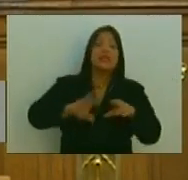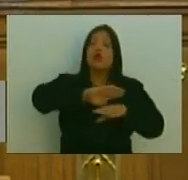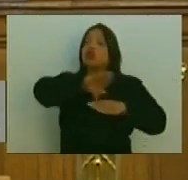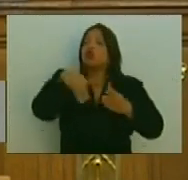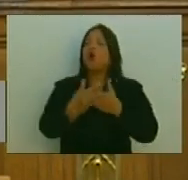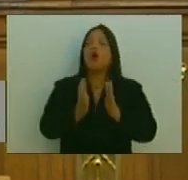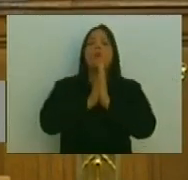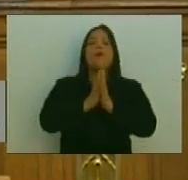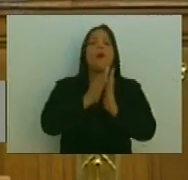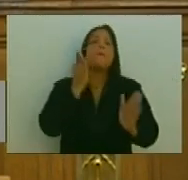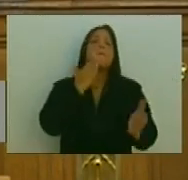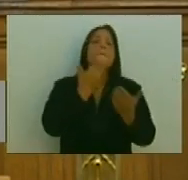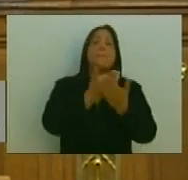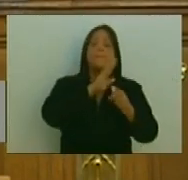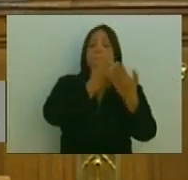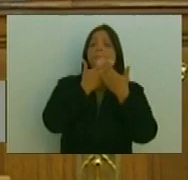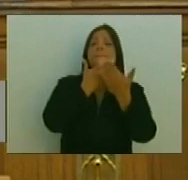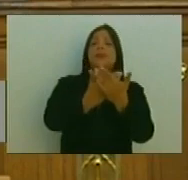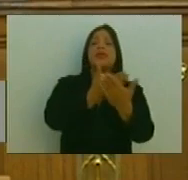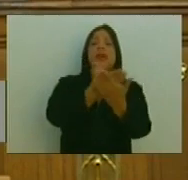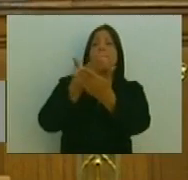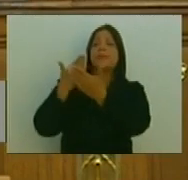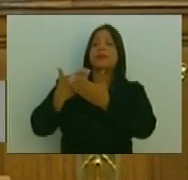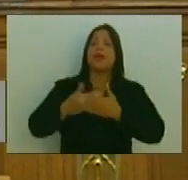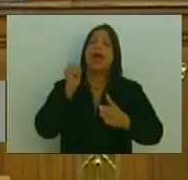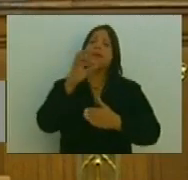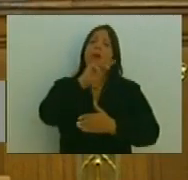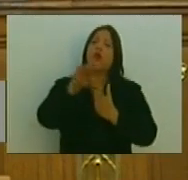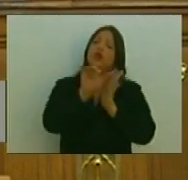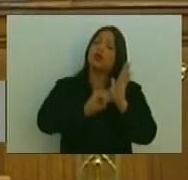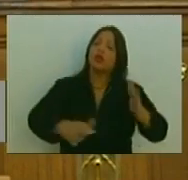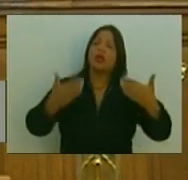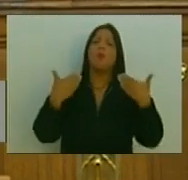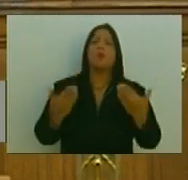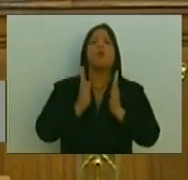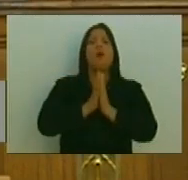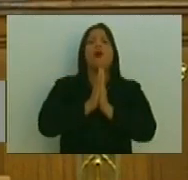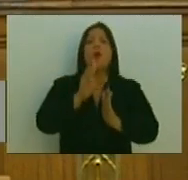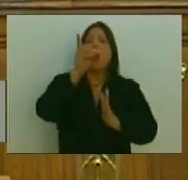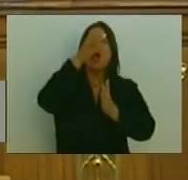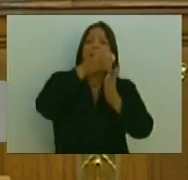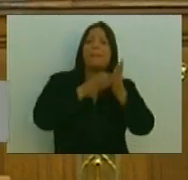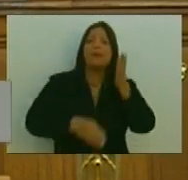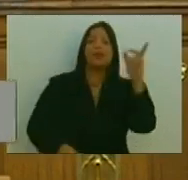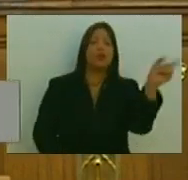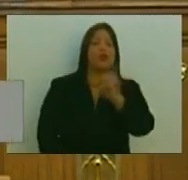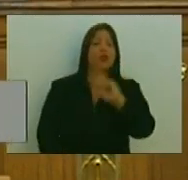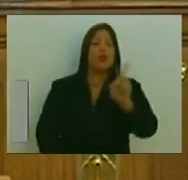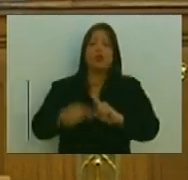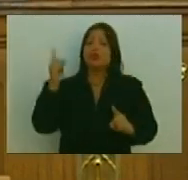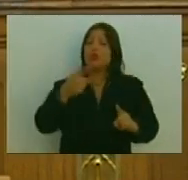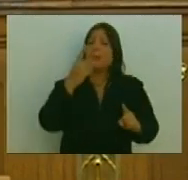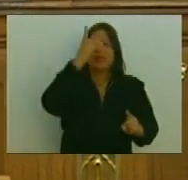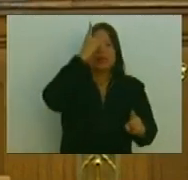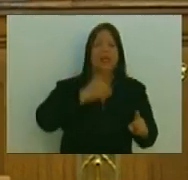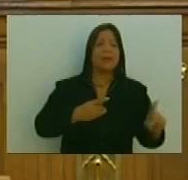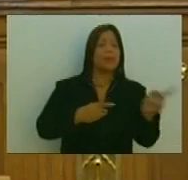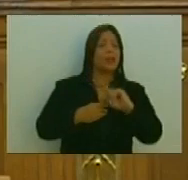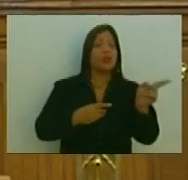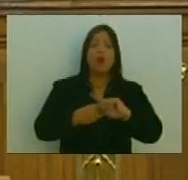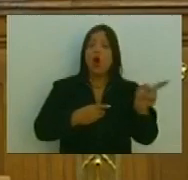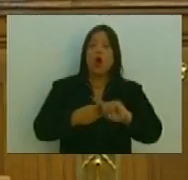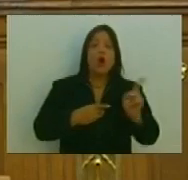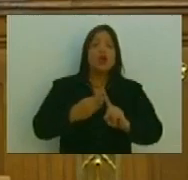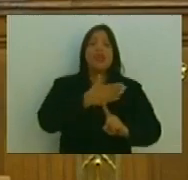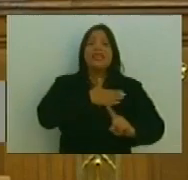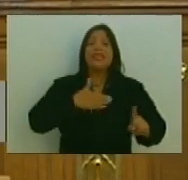exigimos y pedimos a los constituyentes, hermanos de la Asamblea Nacional Constituyente, que no sea un capítulo para la discapacidad. No, no.